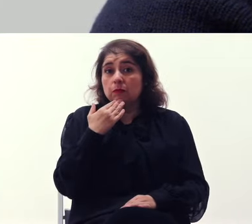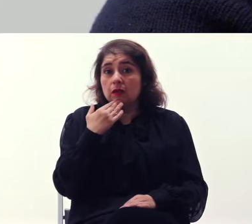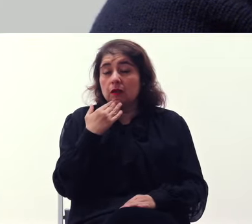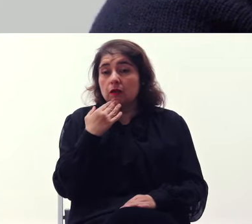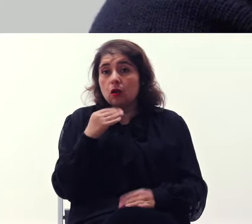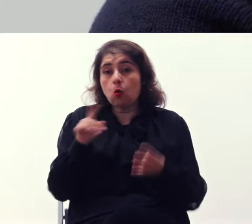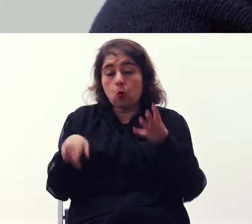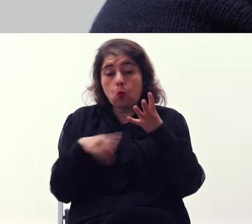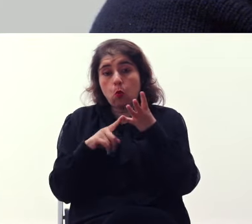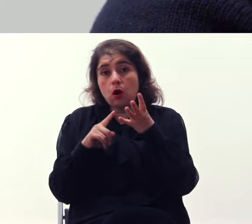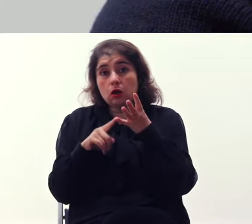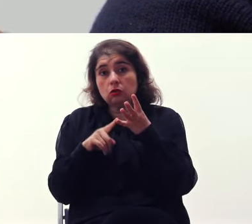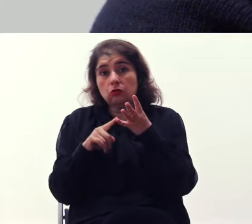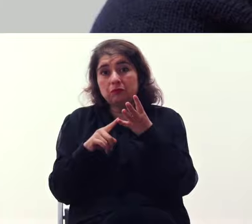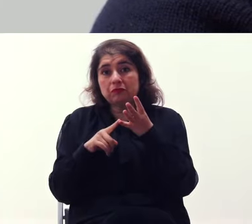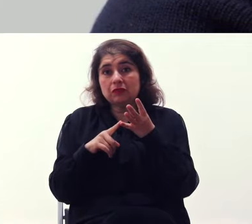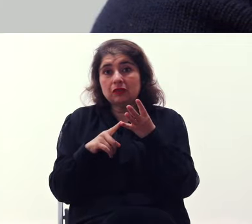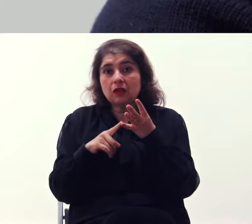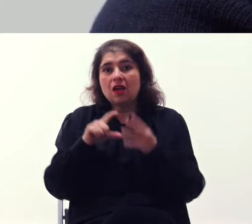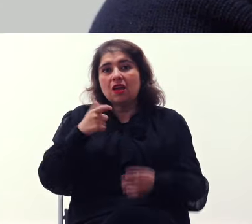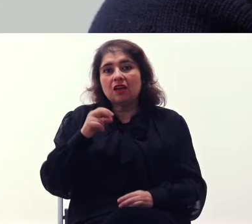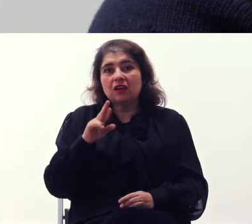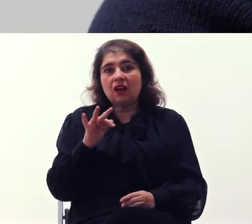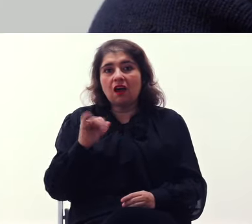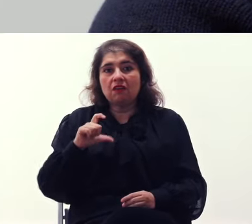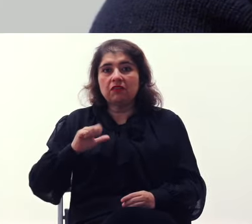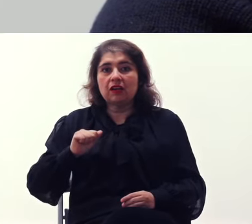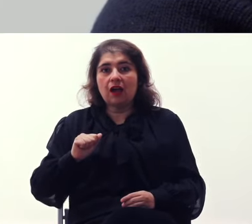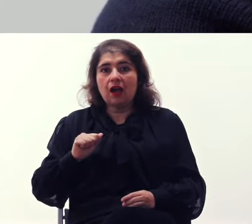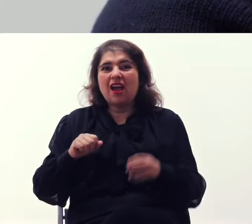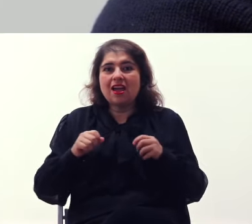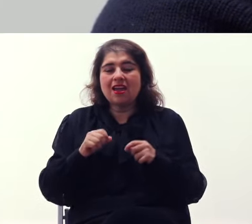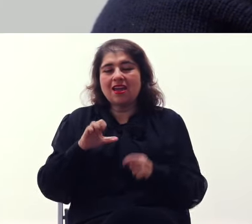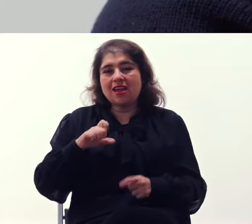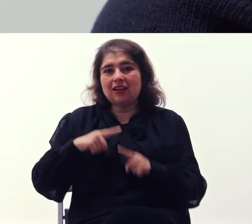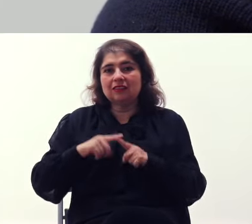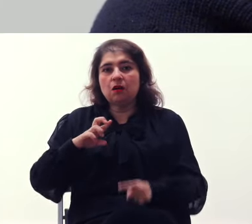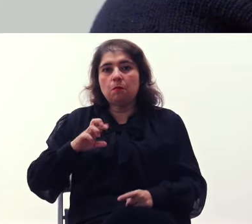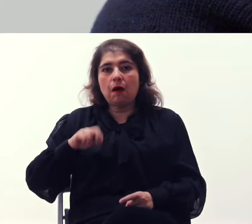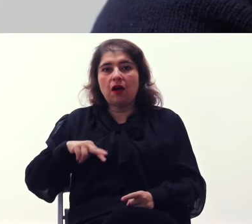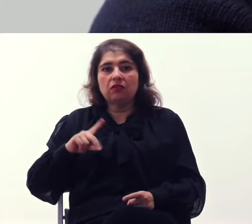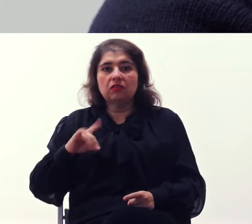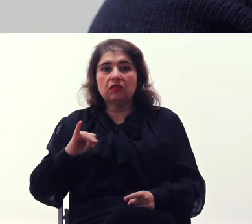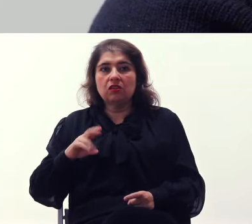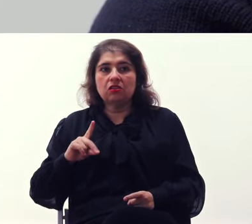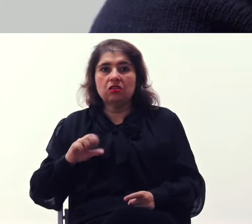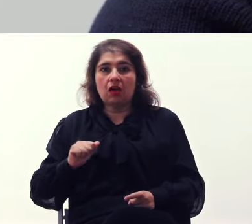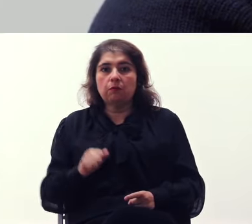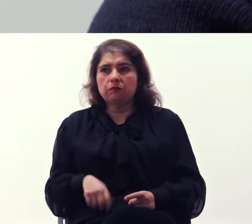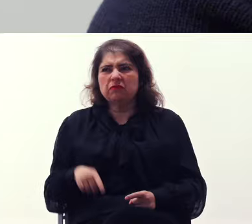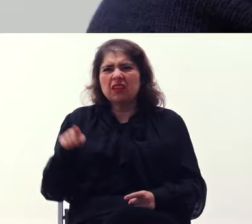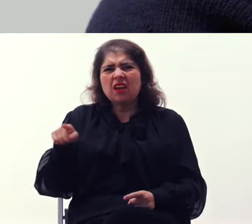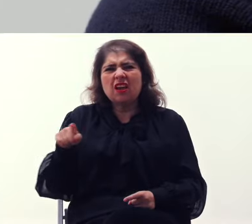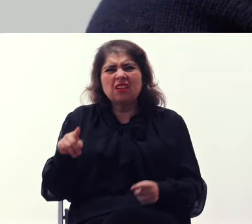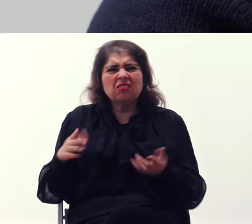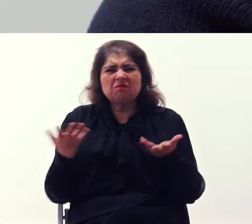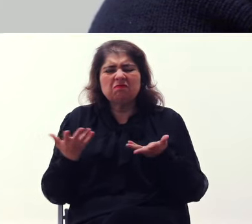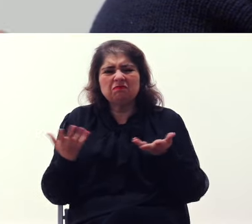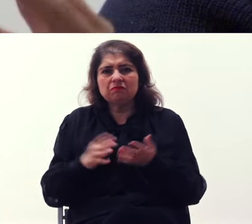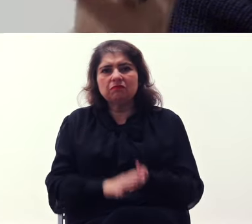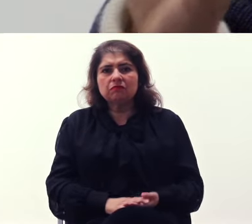lo que hemos también llamado, en un cuarto punto, la gráfica expandida. Esta gráfica expandida que de alguna